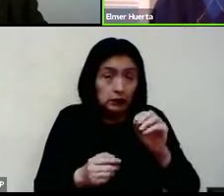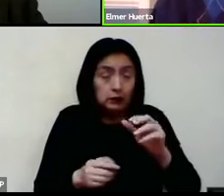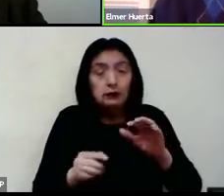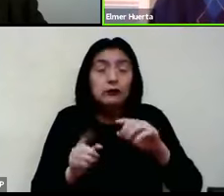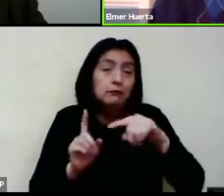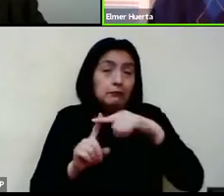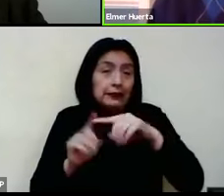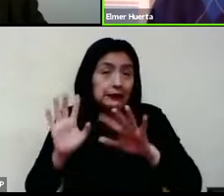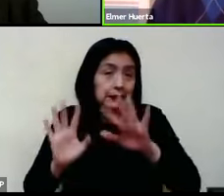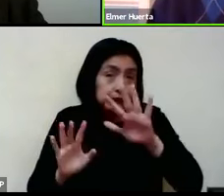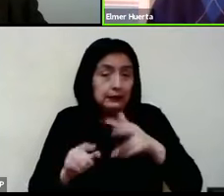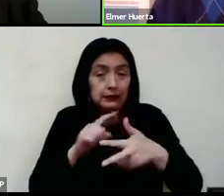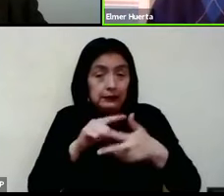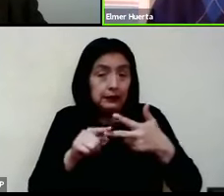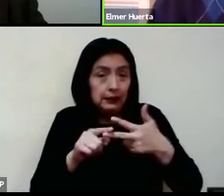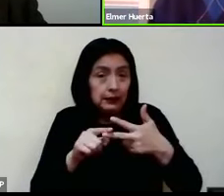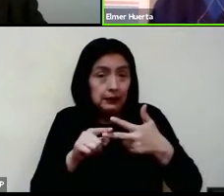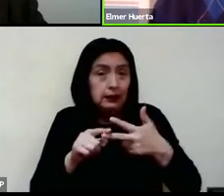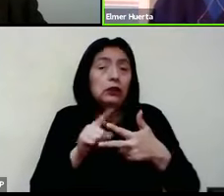95.